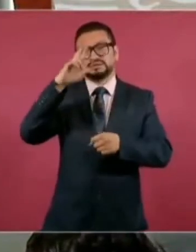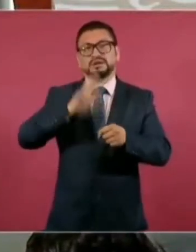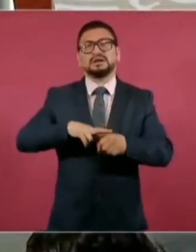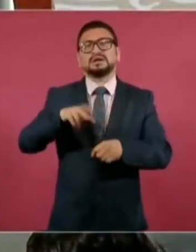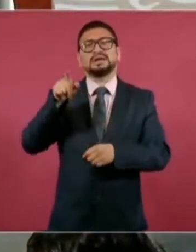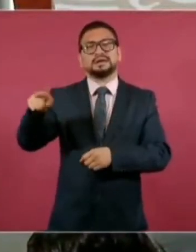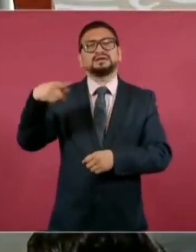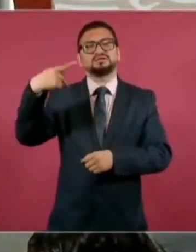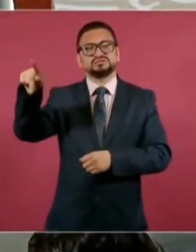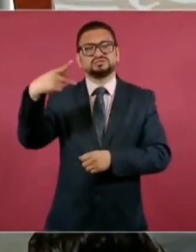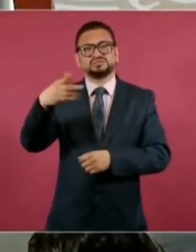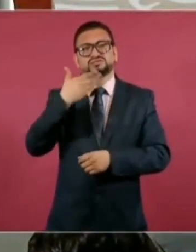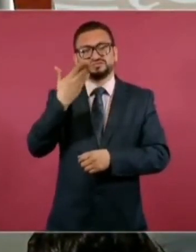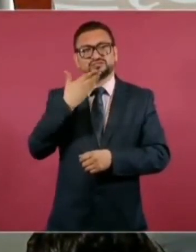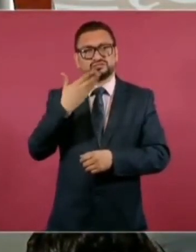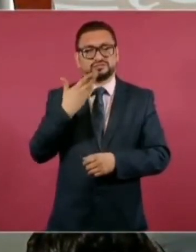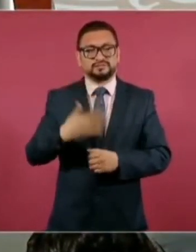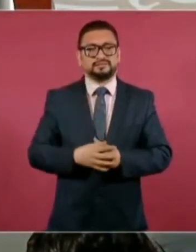que hacen